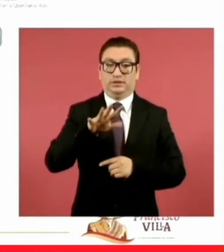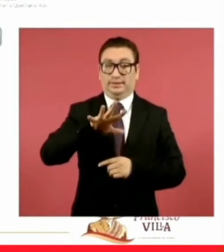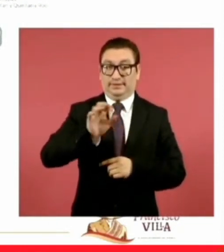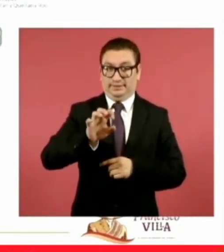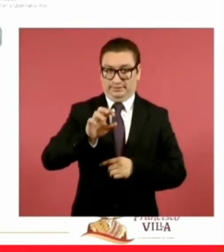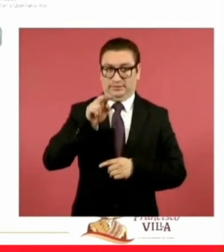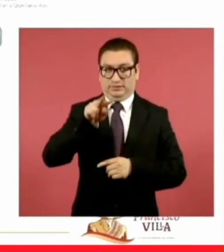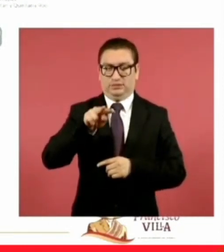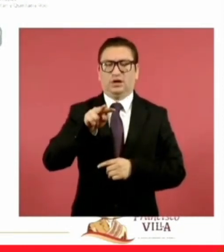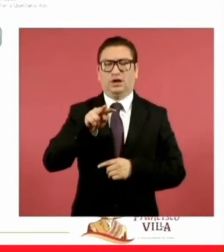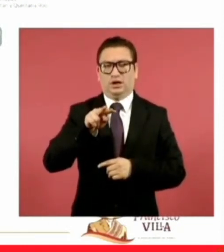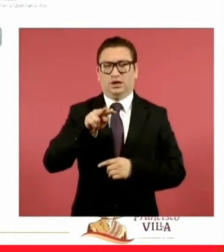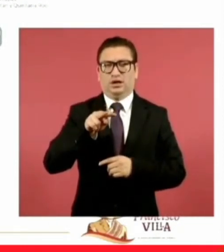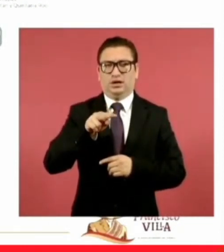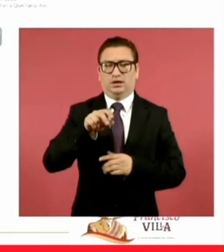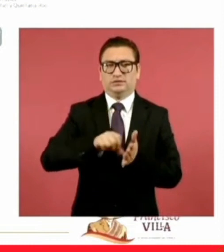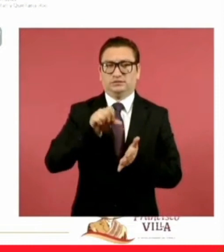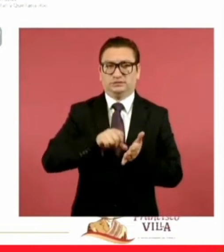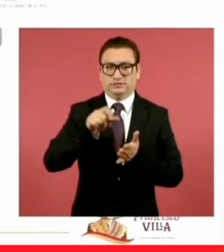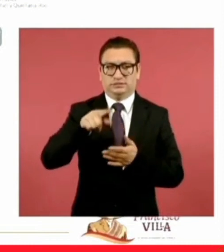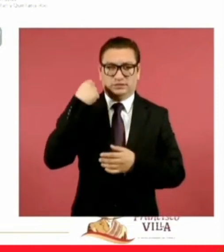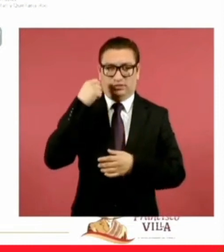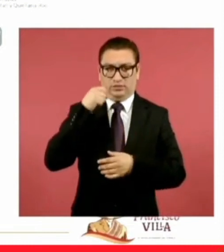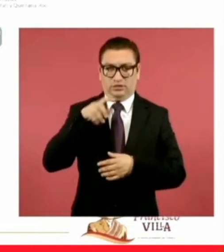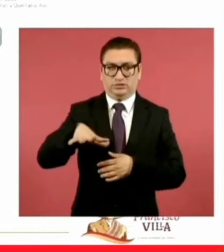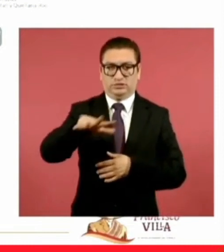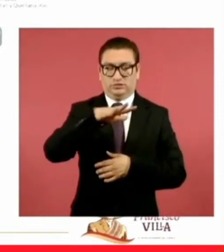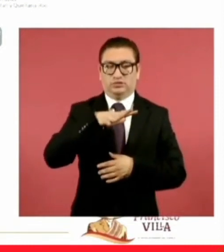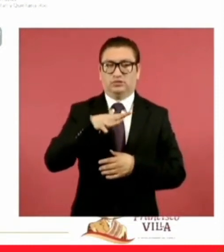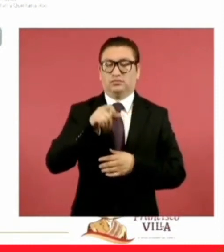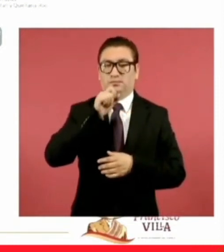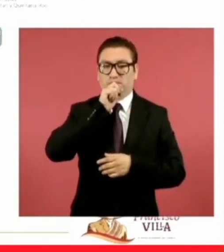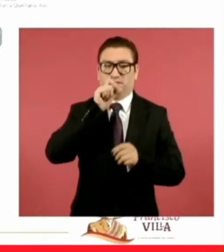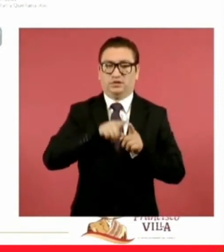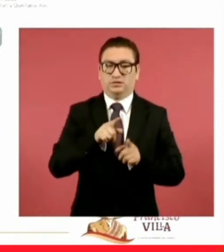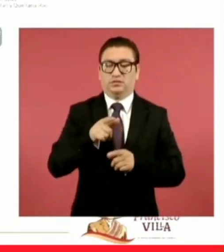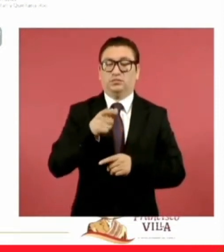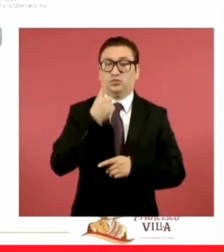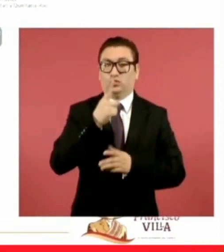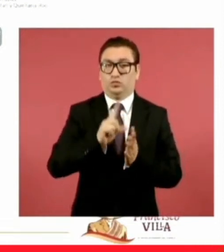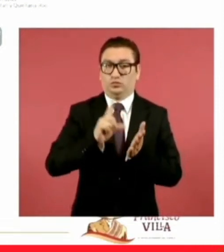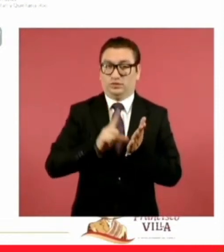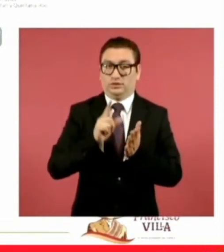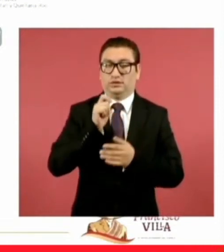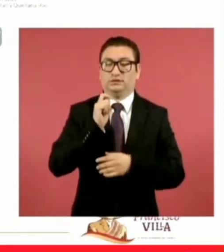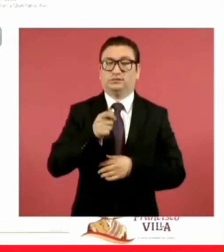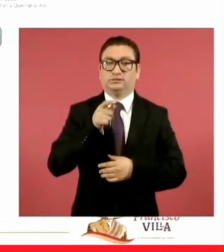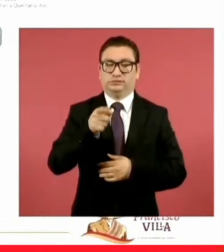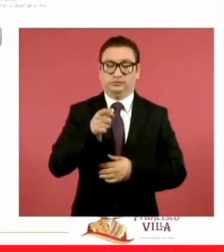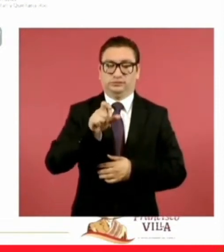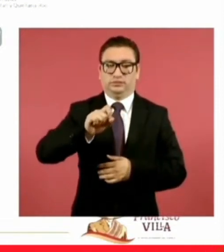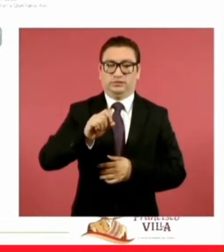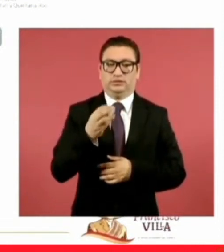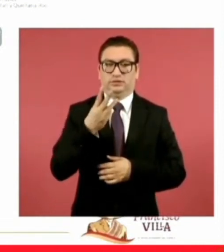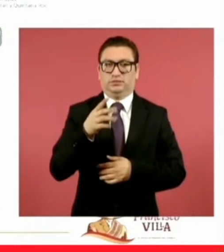G500, en el caso de Centro Tabasco, también ofreció el litro de este combustible